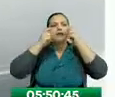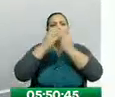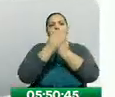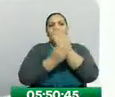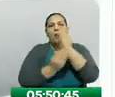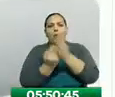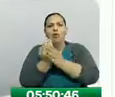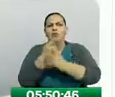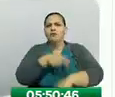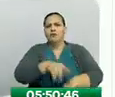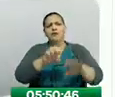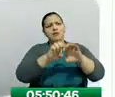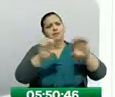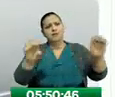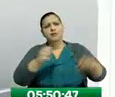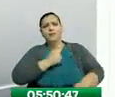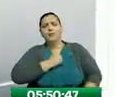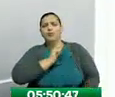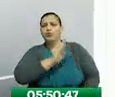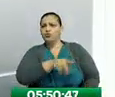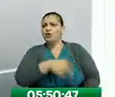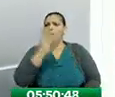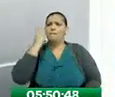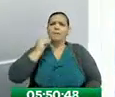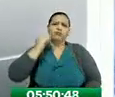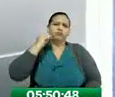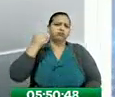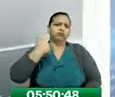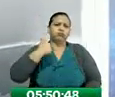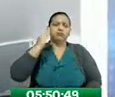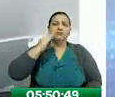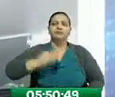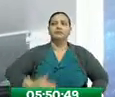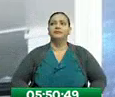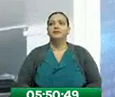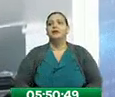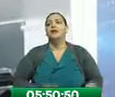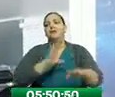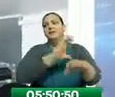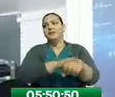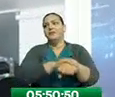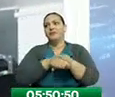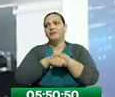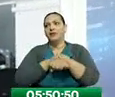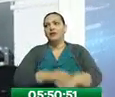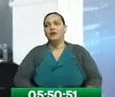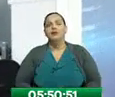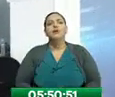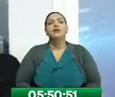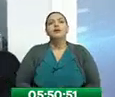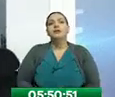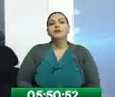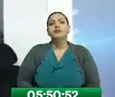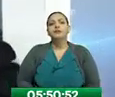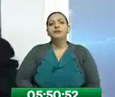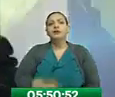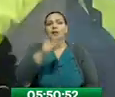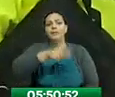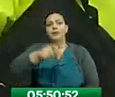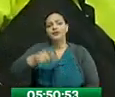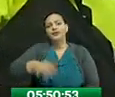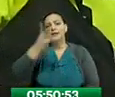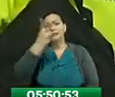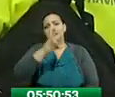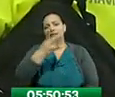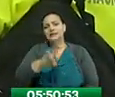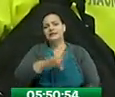Twitter del Ministerio Público, hasta esta hora se habían efectuado 48 allanamientos y 17 detenciones.